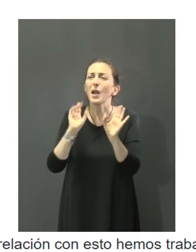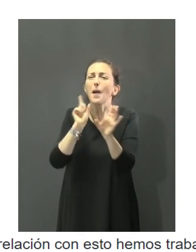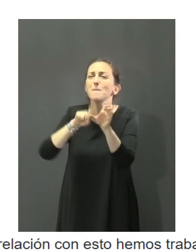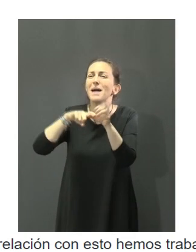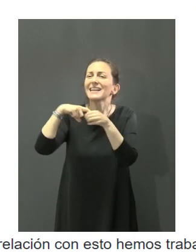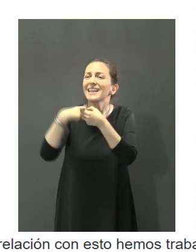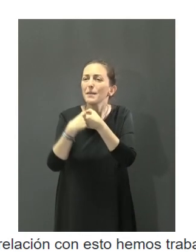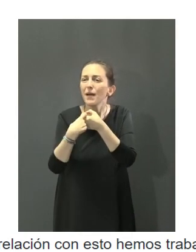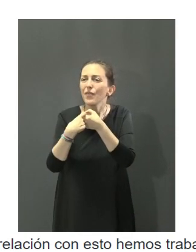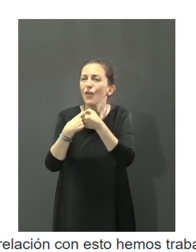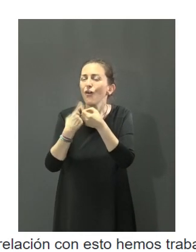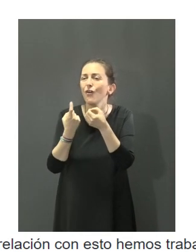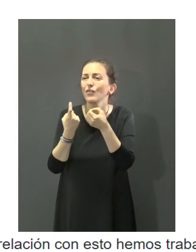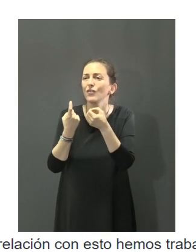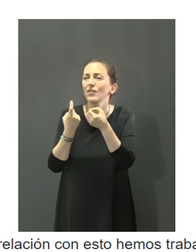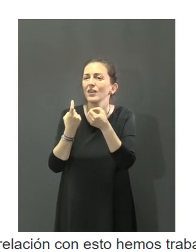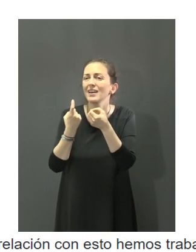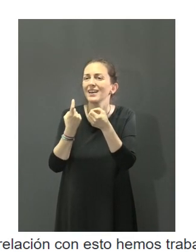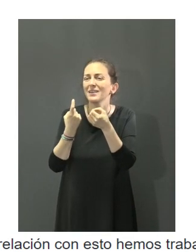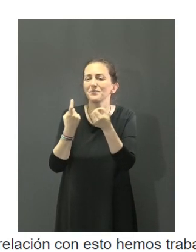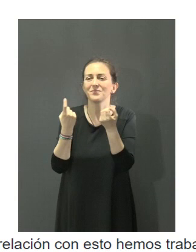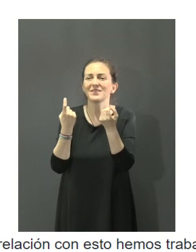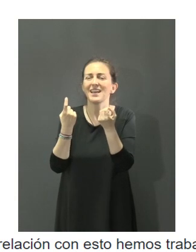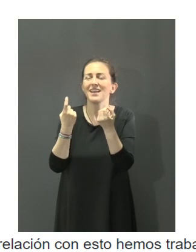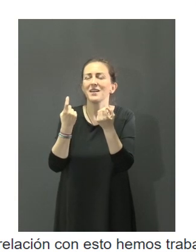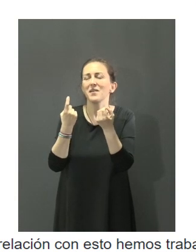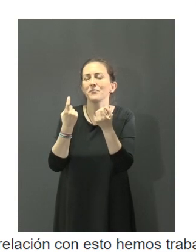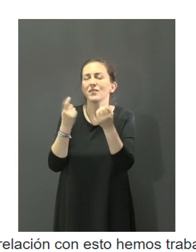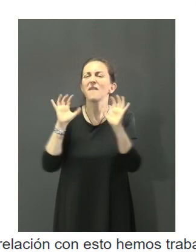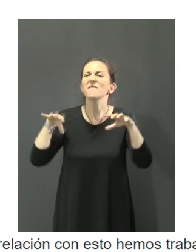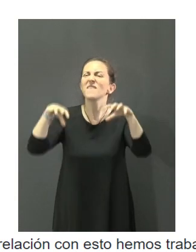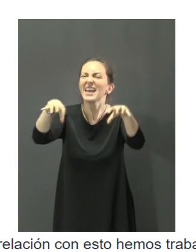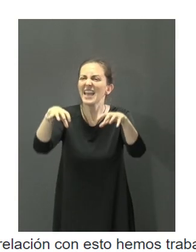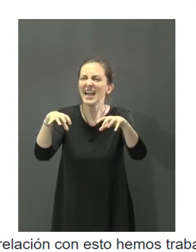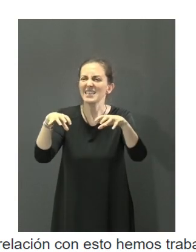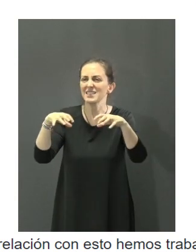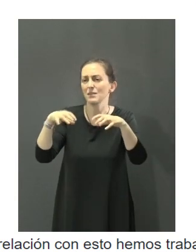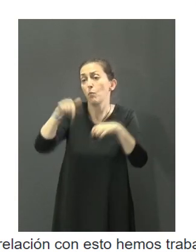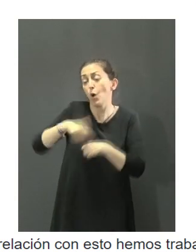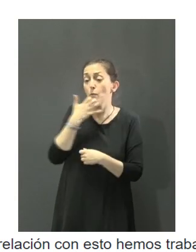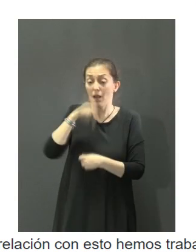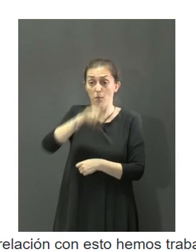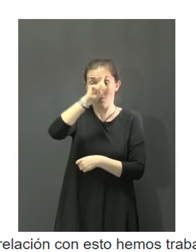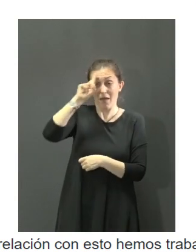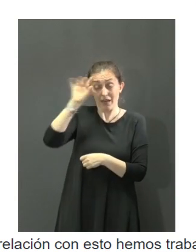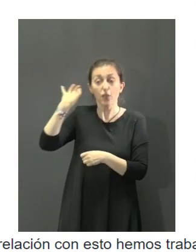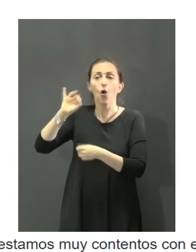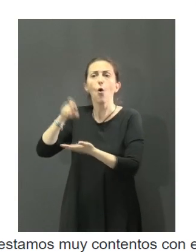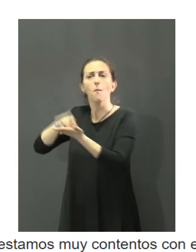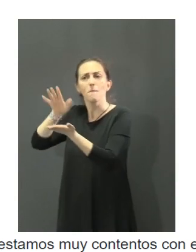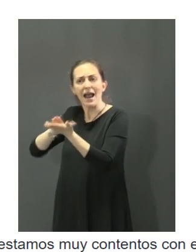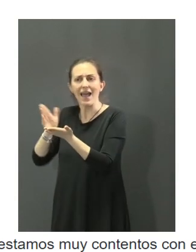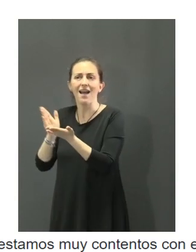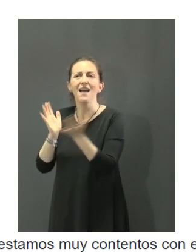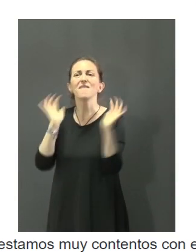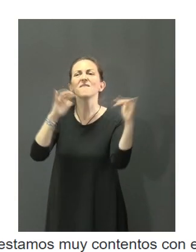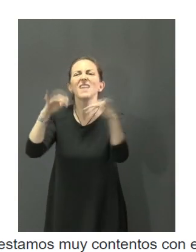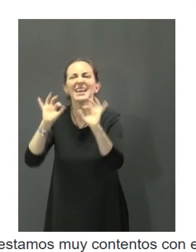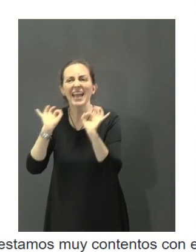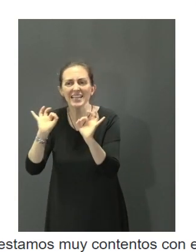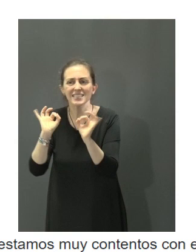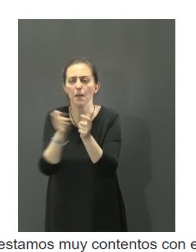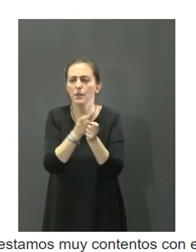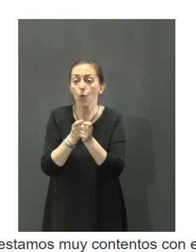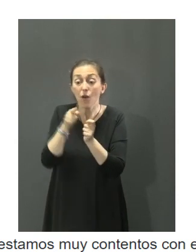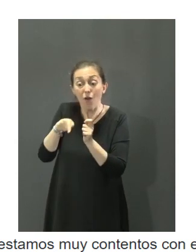participación en diversas ferias de videojuegos, como puede ser la Gamer Day aquí en Madrid o la Gamepolis de Málaga, donde